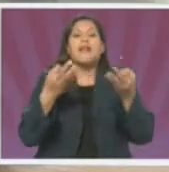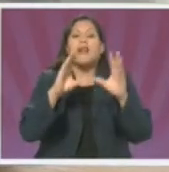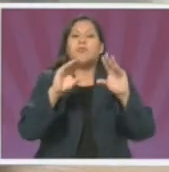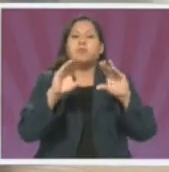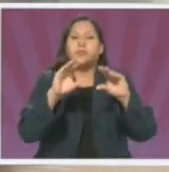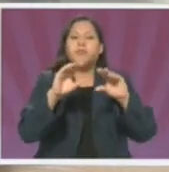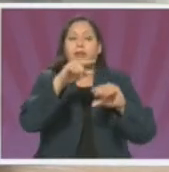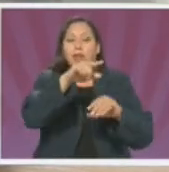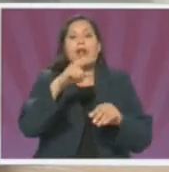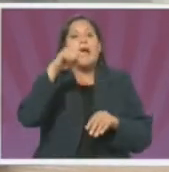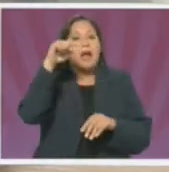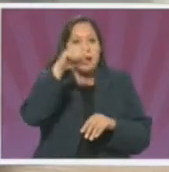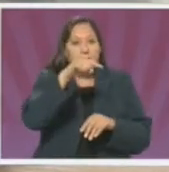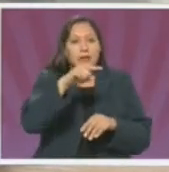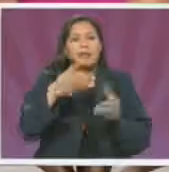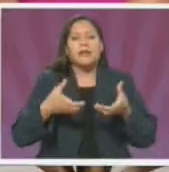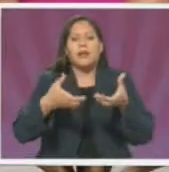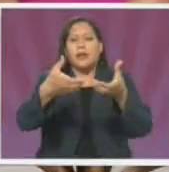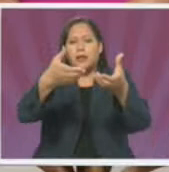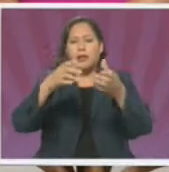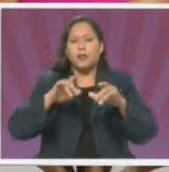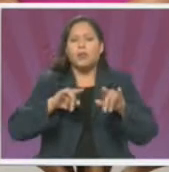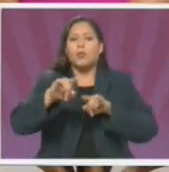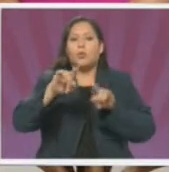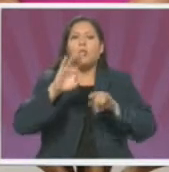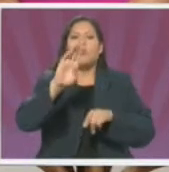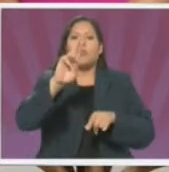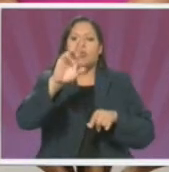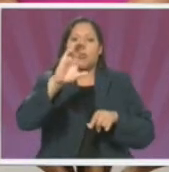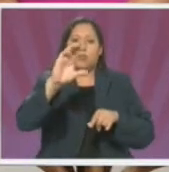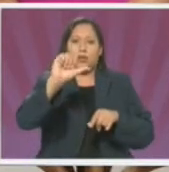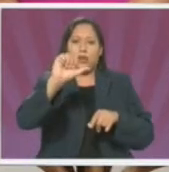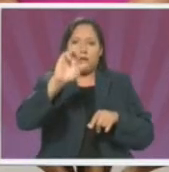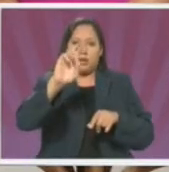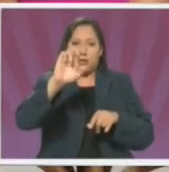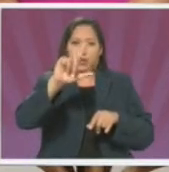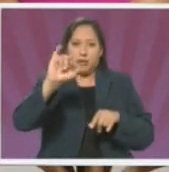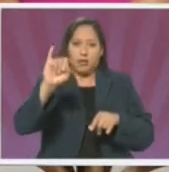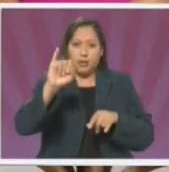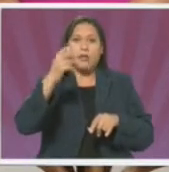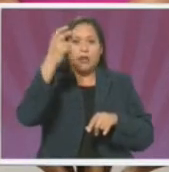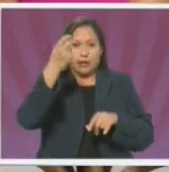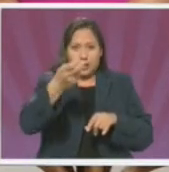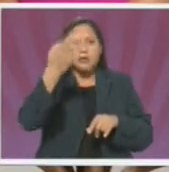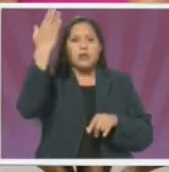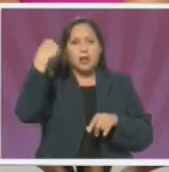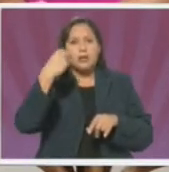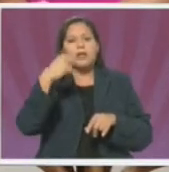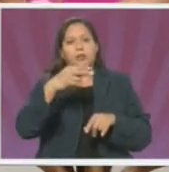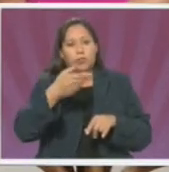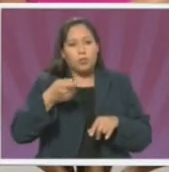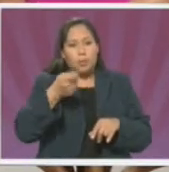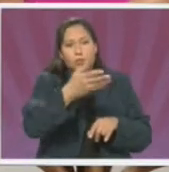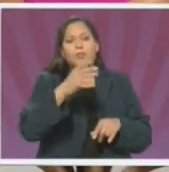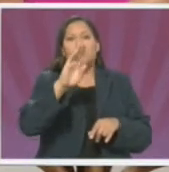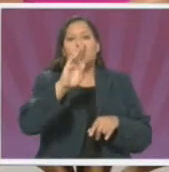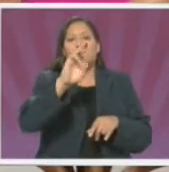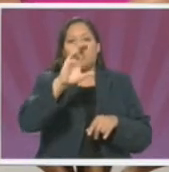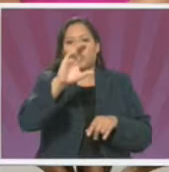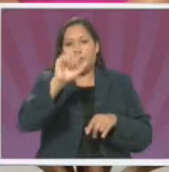por ahí pasaba la avenida Bucareli, y por eso durante alguna época esta zona, la hoy Colonia Juárez, se